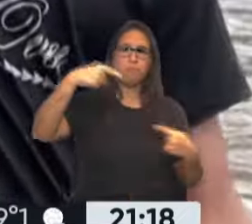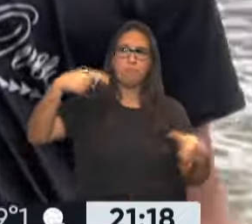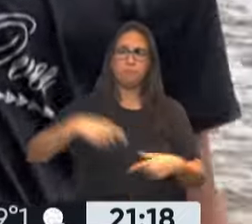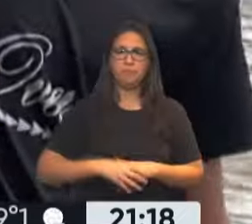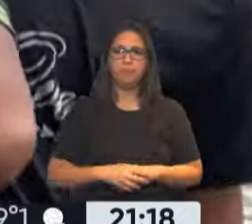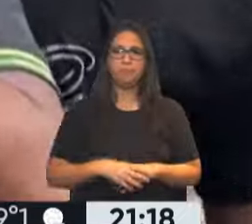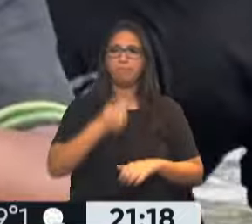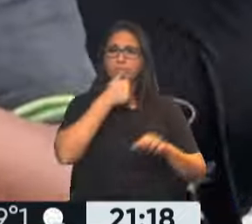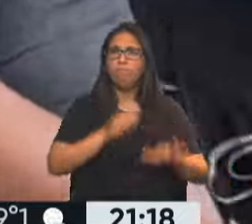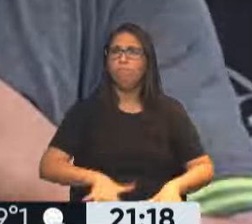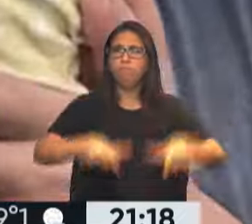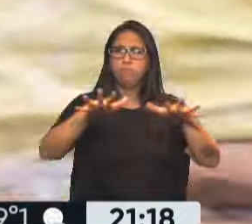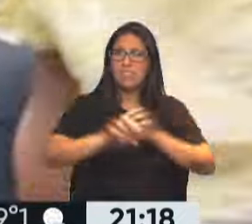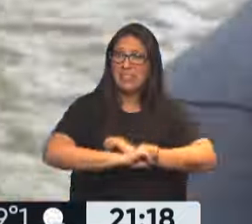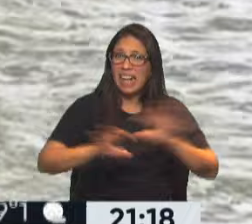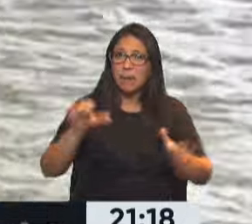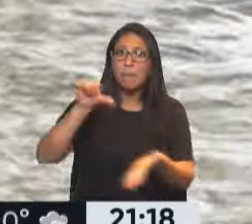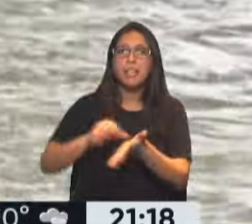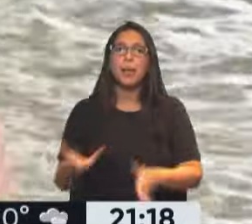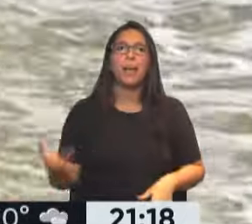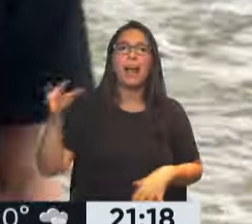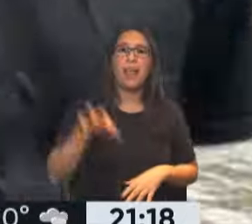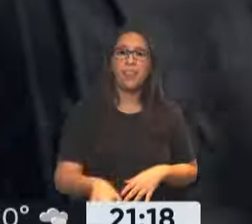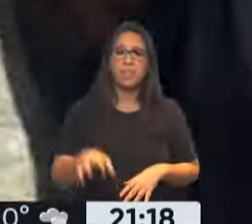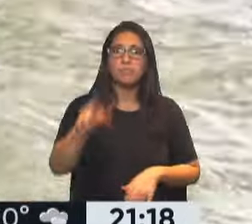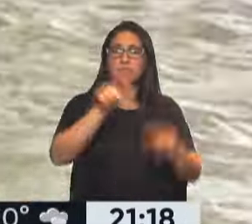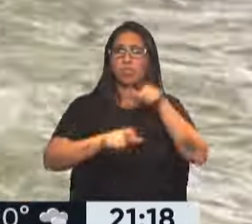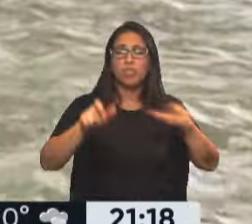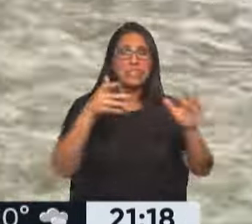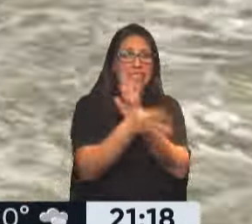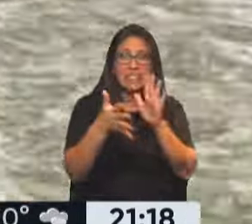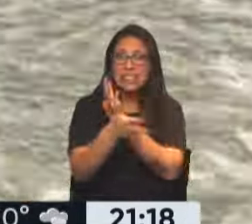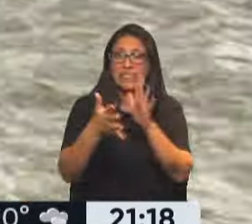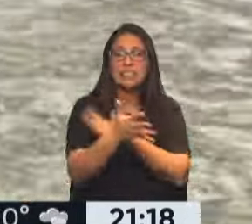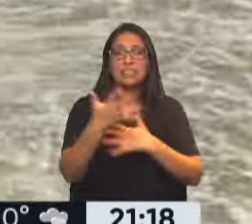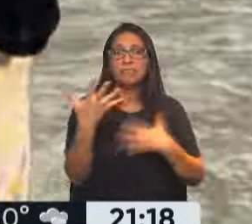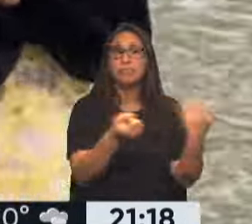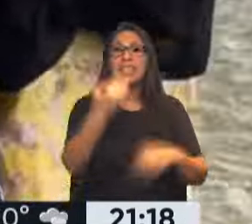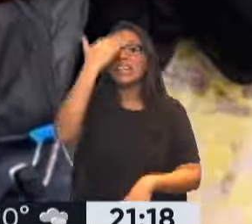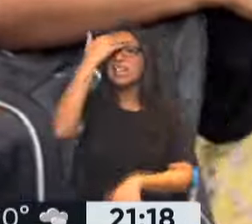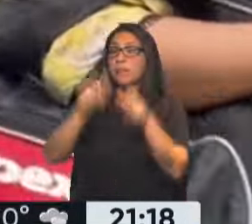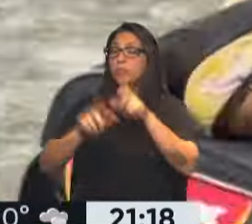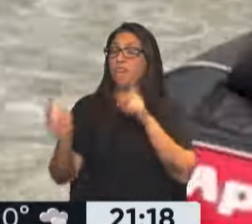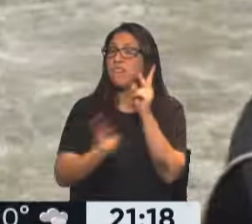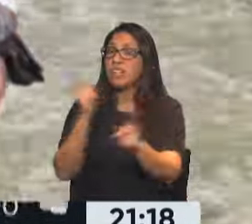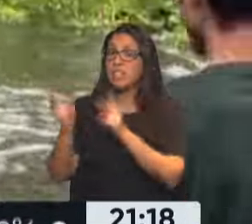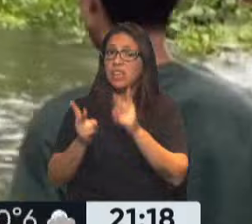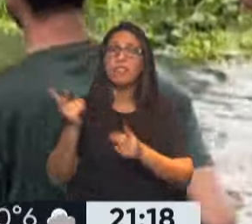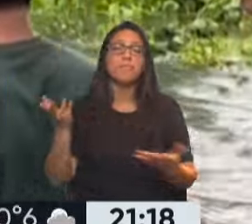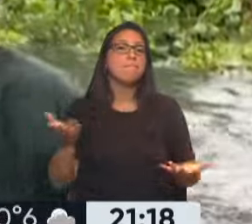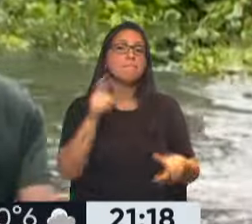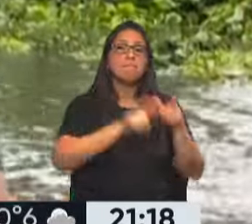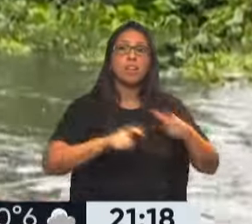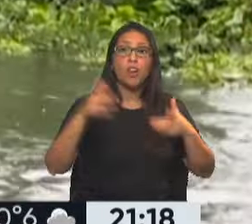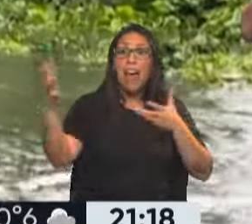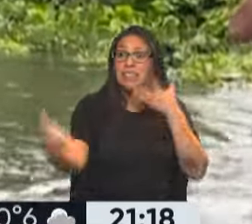Trágicas inundaciones en Bangladesh. Cientos de miles de personas están aisladas y al menos 15 murieron mientras los rescatistas tratan